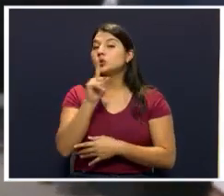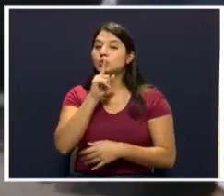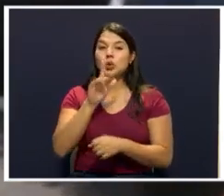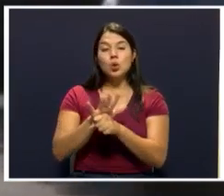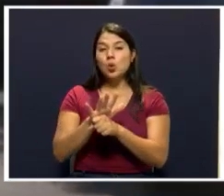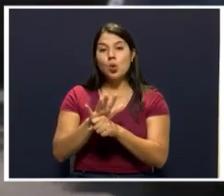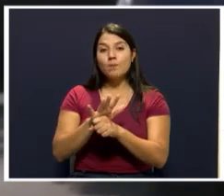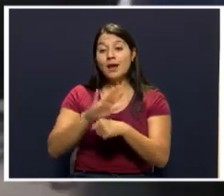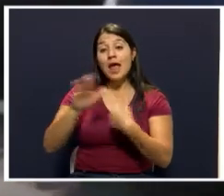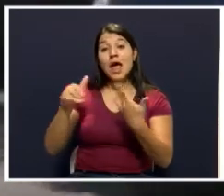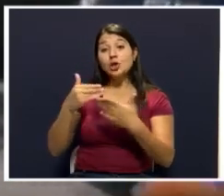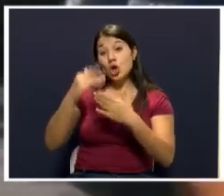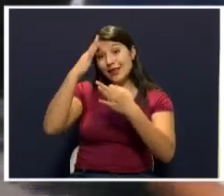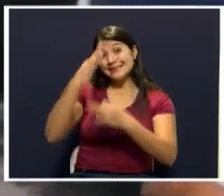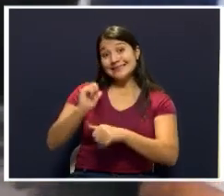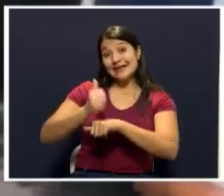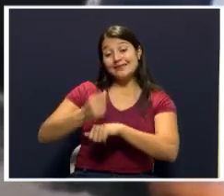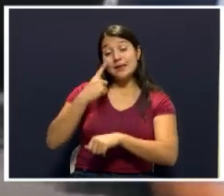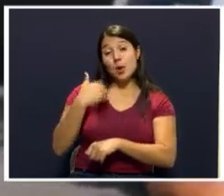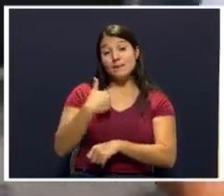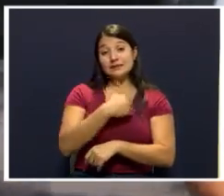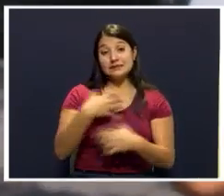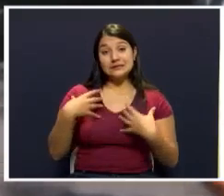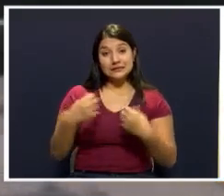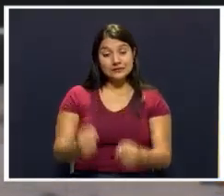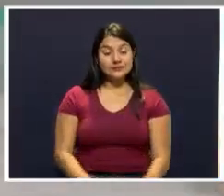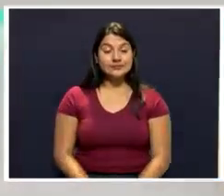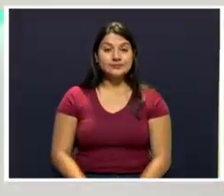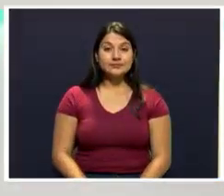las medidas sanitarias establecidas.